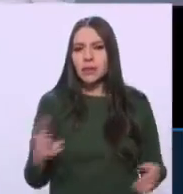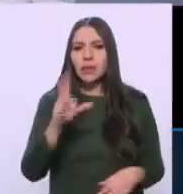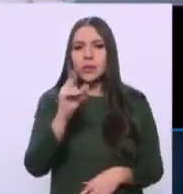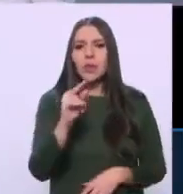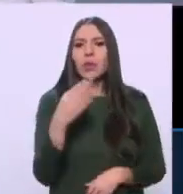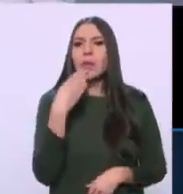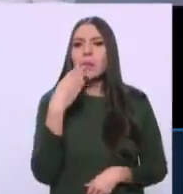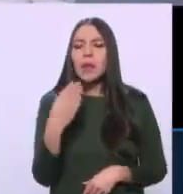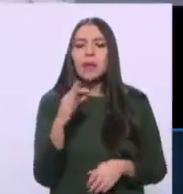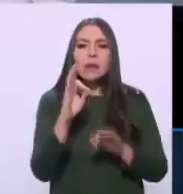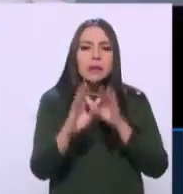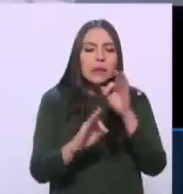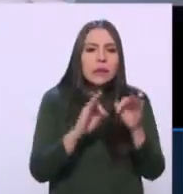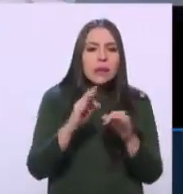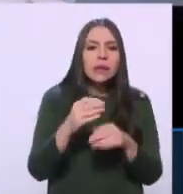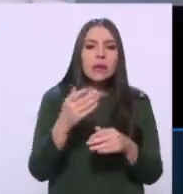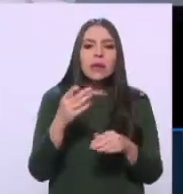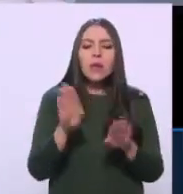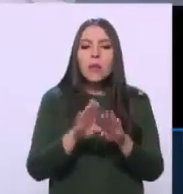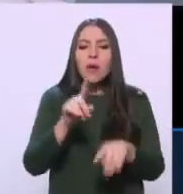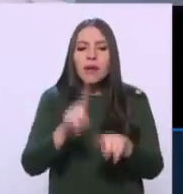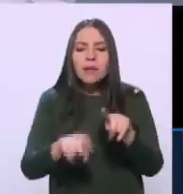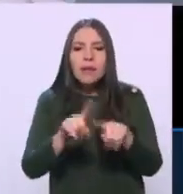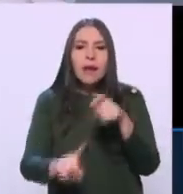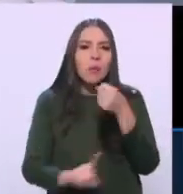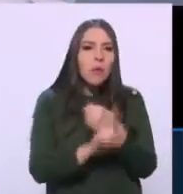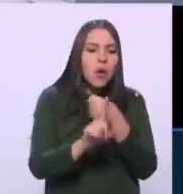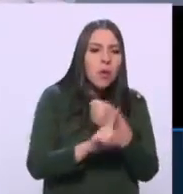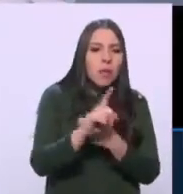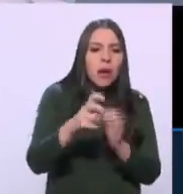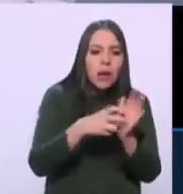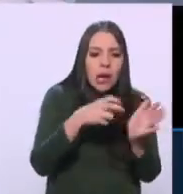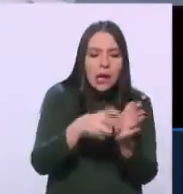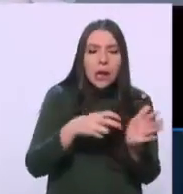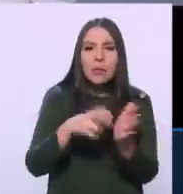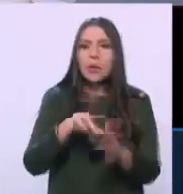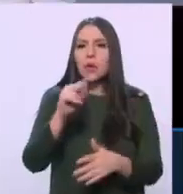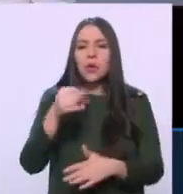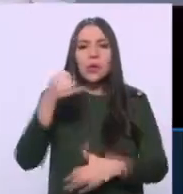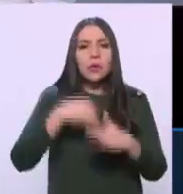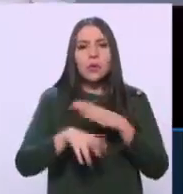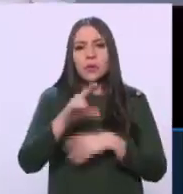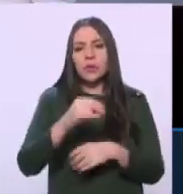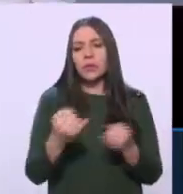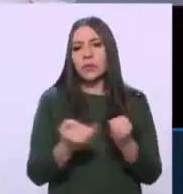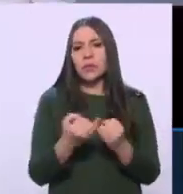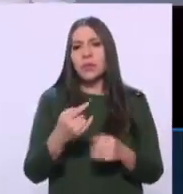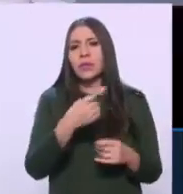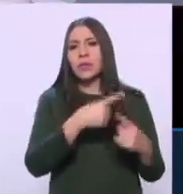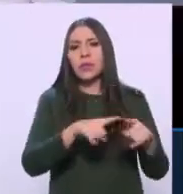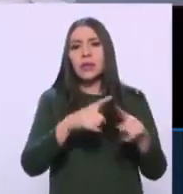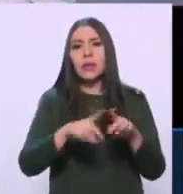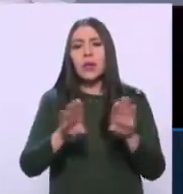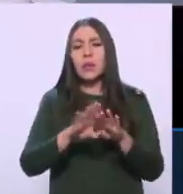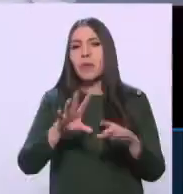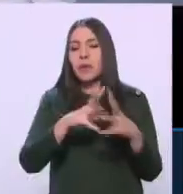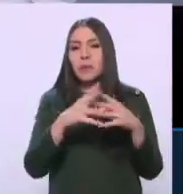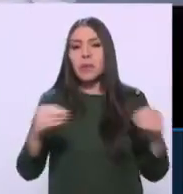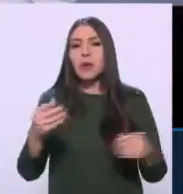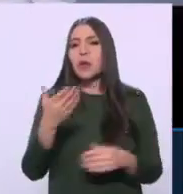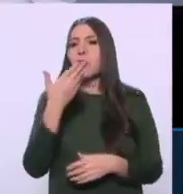como atacando la situación en el fondo, porque además en los procesos de extinción tampoco hay claridad, que es otra de